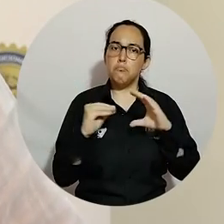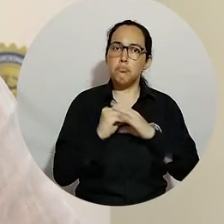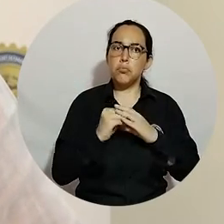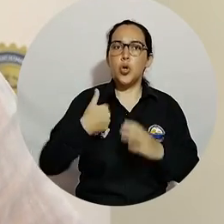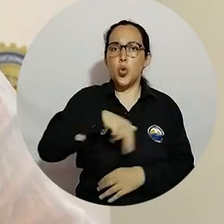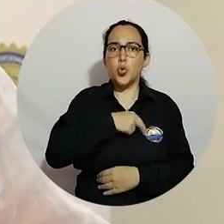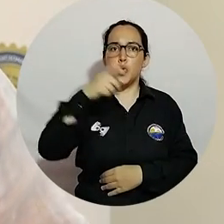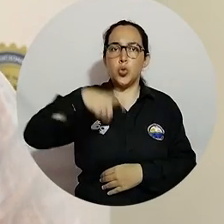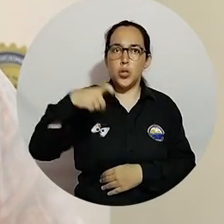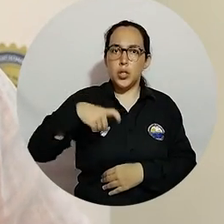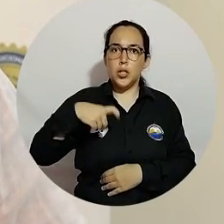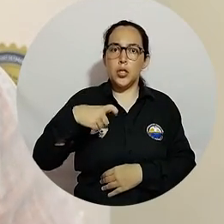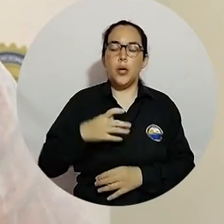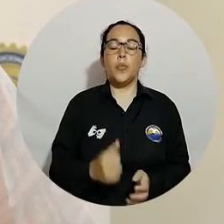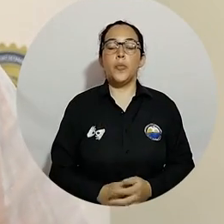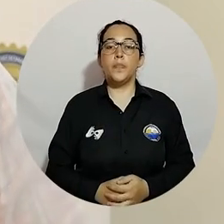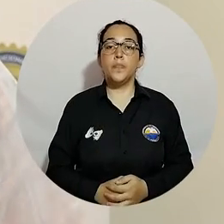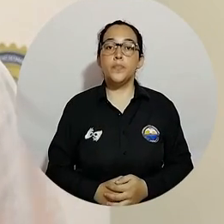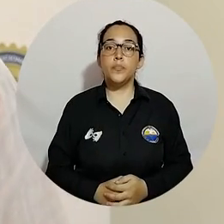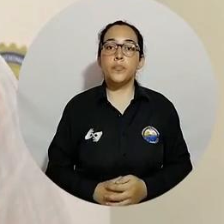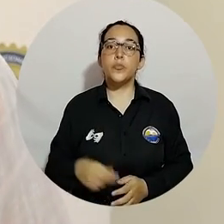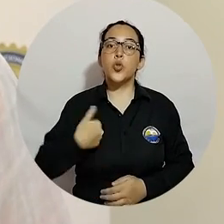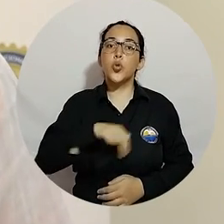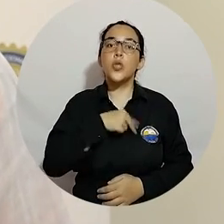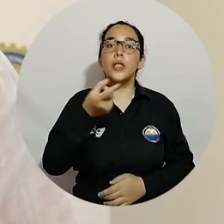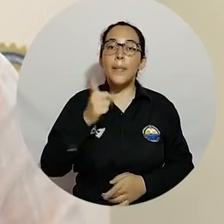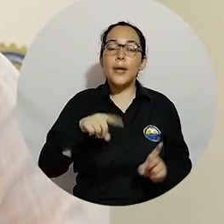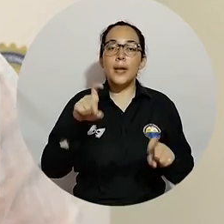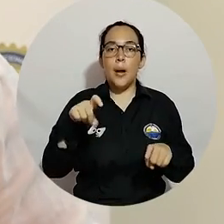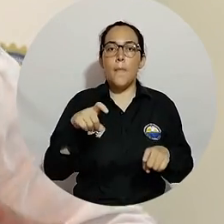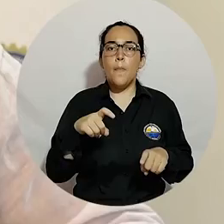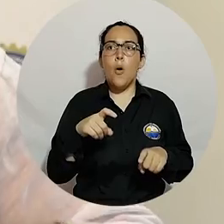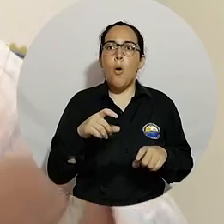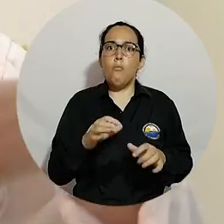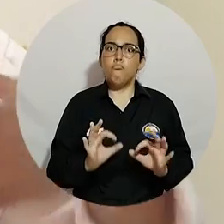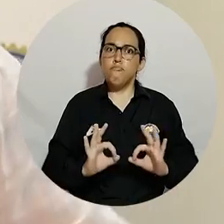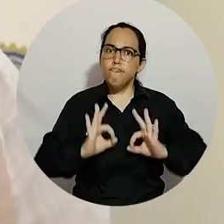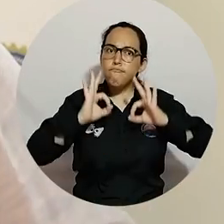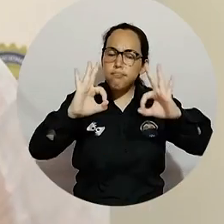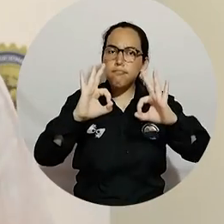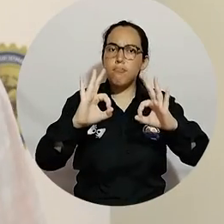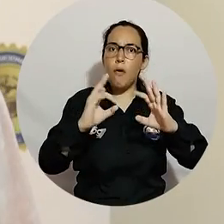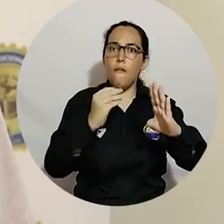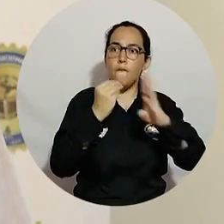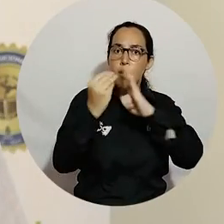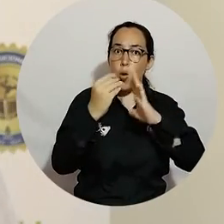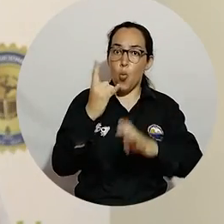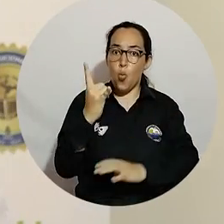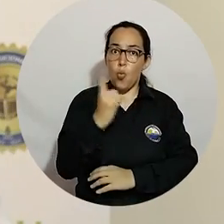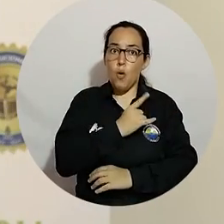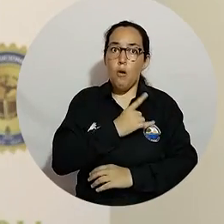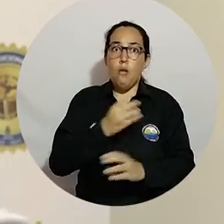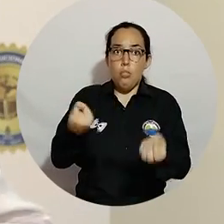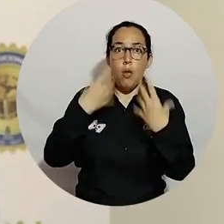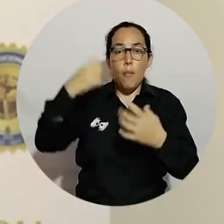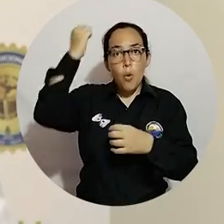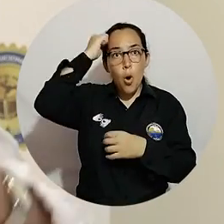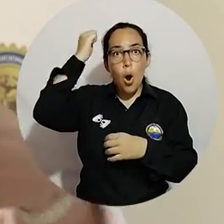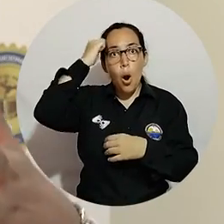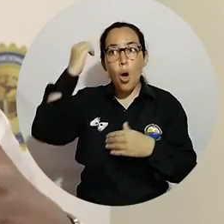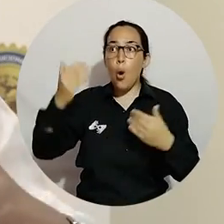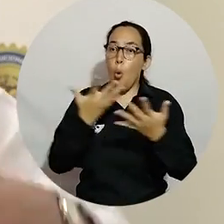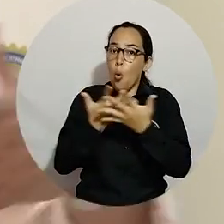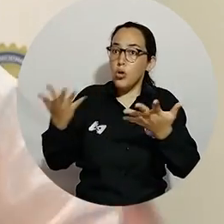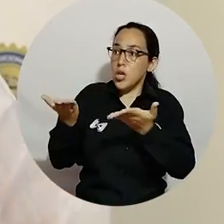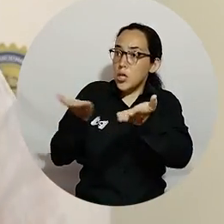para cada una de las cosas que nosotros necesitamos realizar. Necesitamos también un bienestar universitario que nos permita